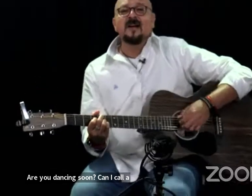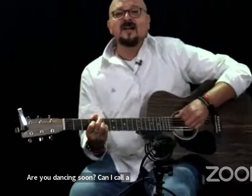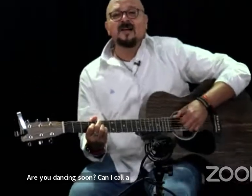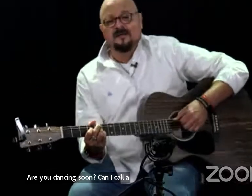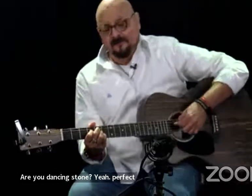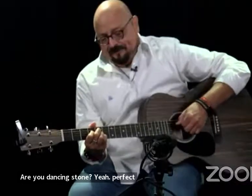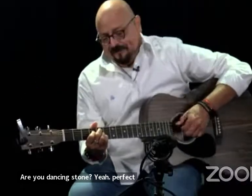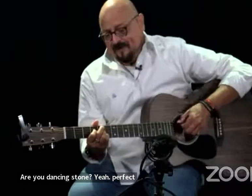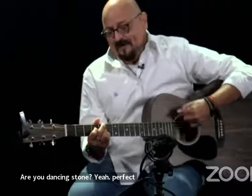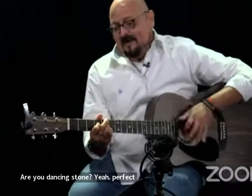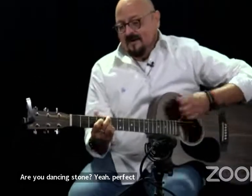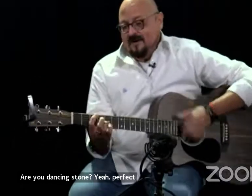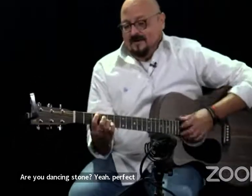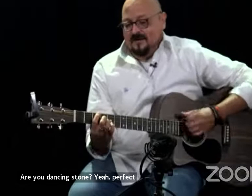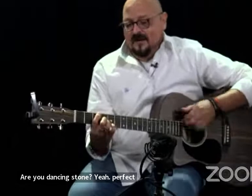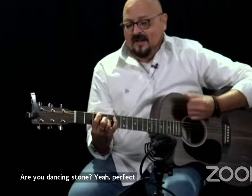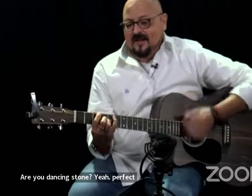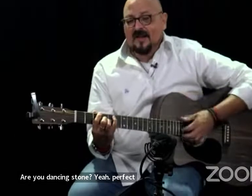perfecta.